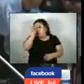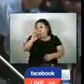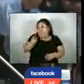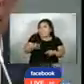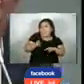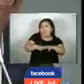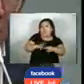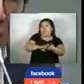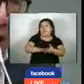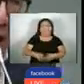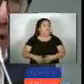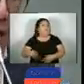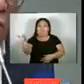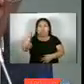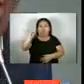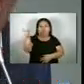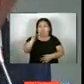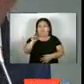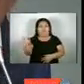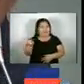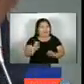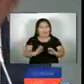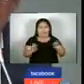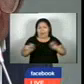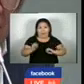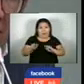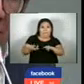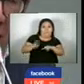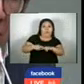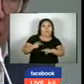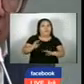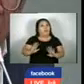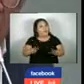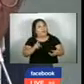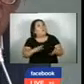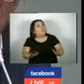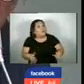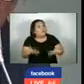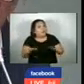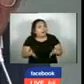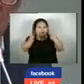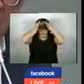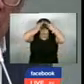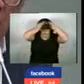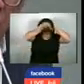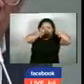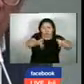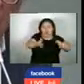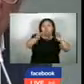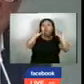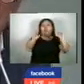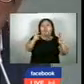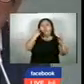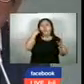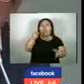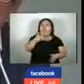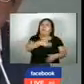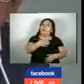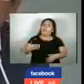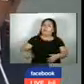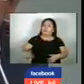agregado? De ninguna manera, ningún agregado, precisamente porque la decisión política que valoró el